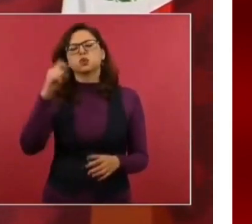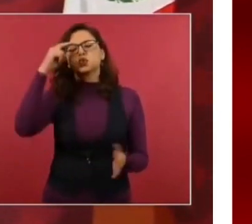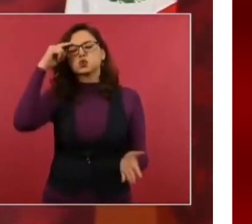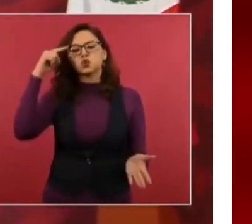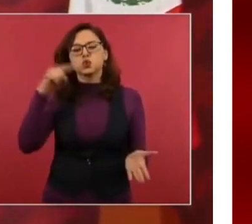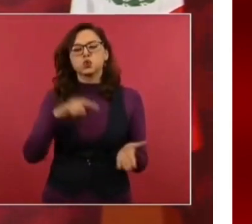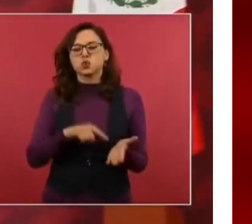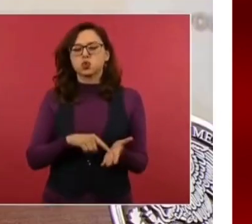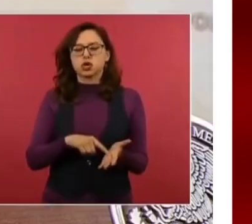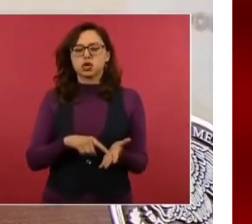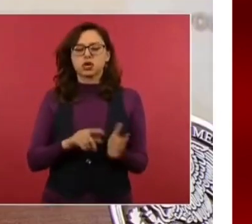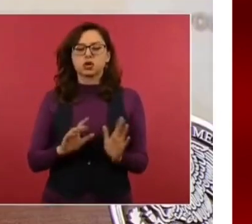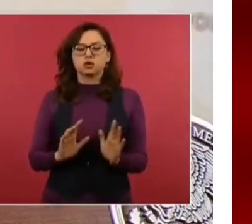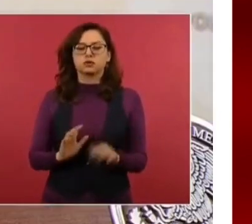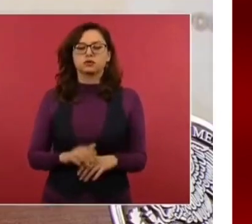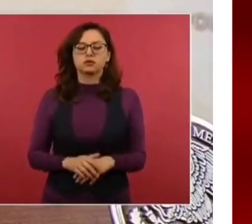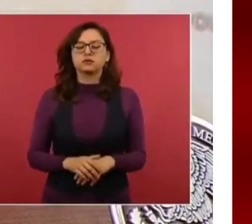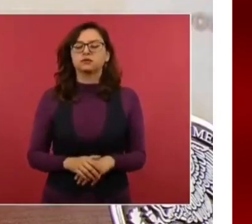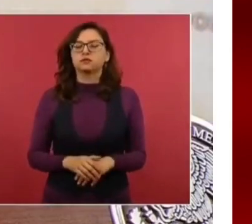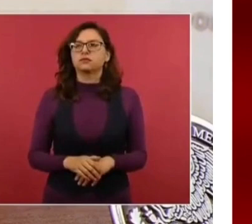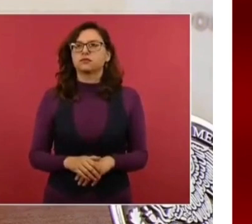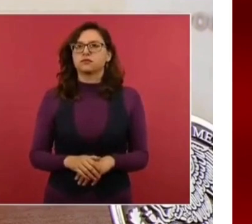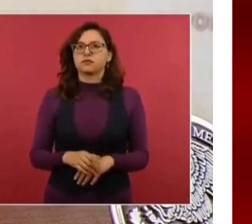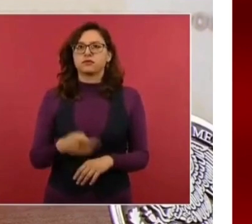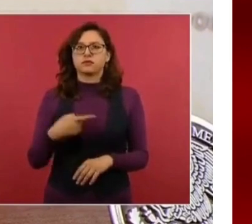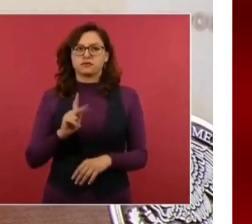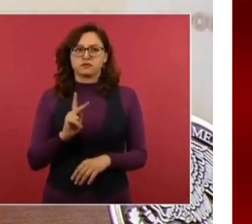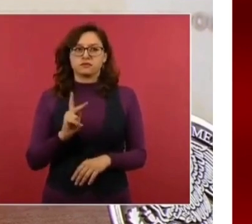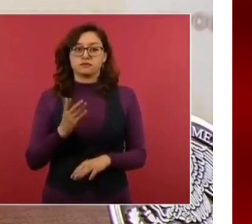antes ahora ya no lo hace